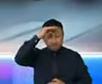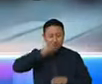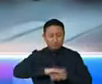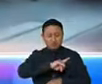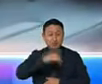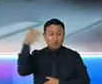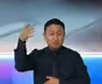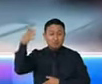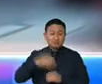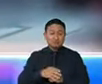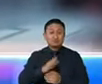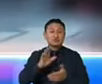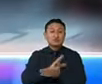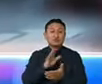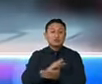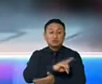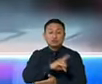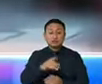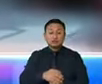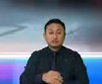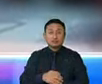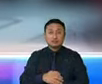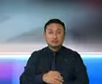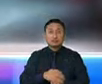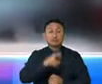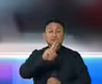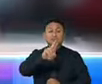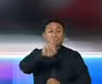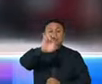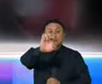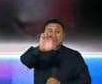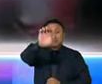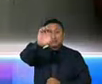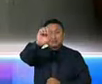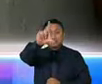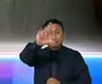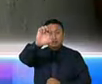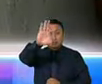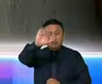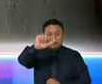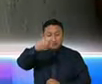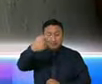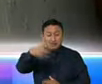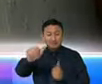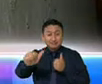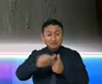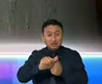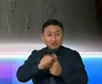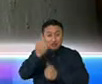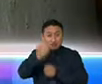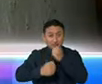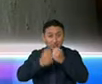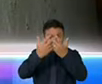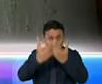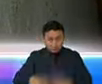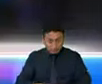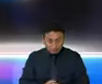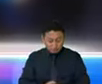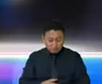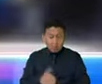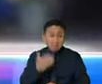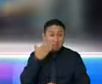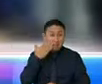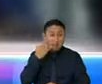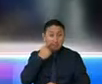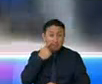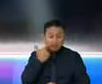maestros de la escuela particular ubicada en el sector de la Recoleta, a puertas de la culminación del año lectivo. Madres de las niñas y niños víctimas